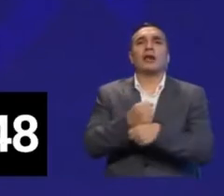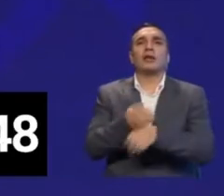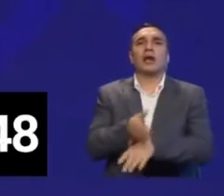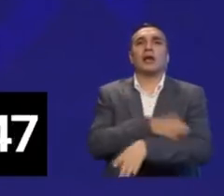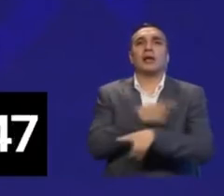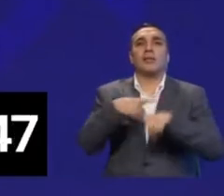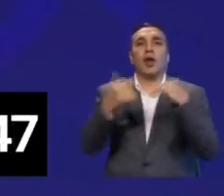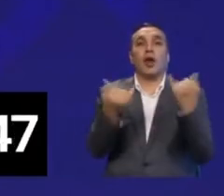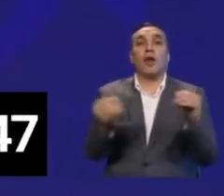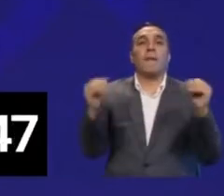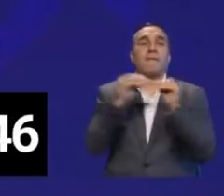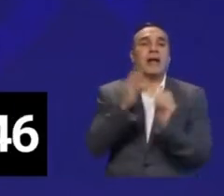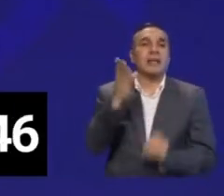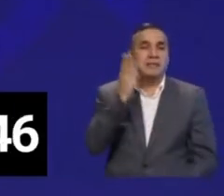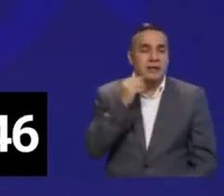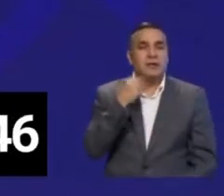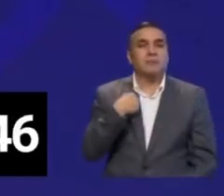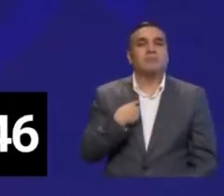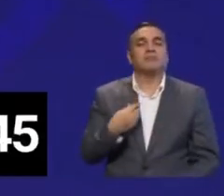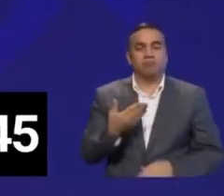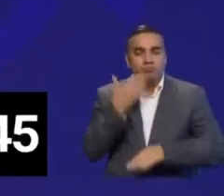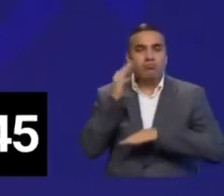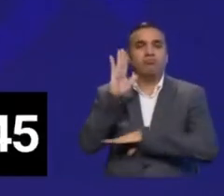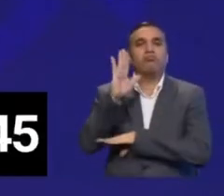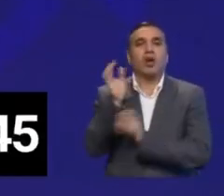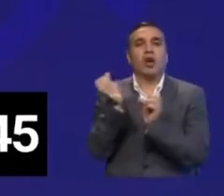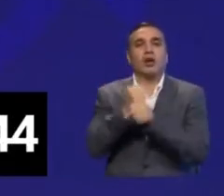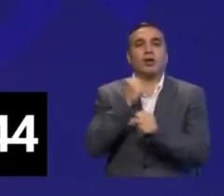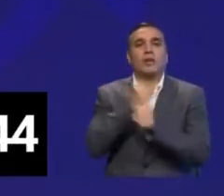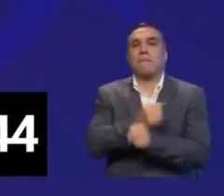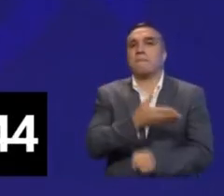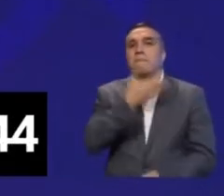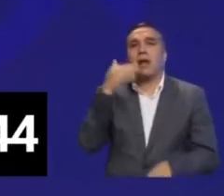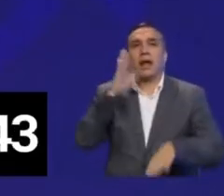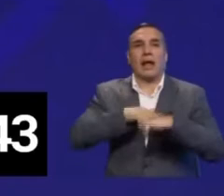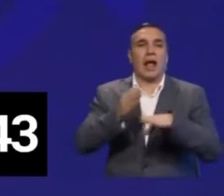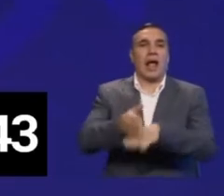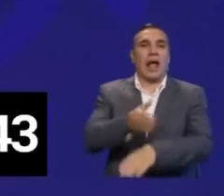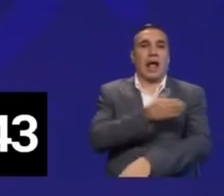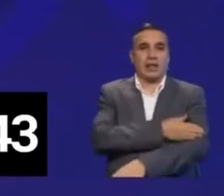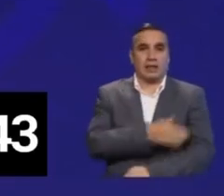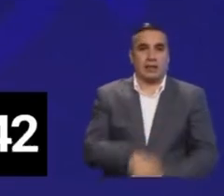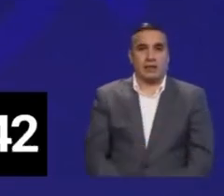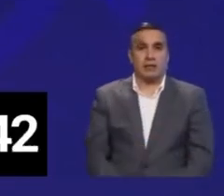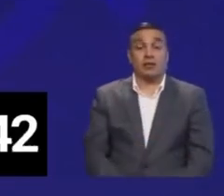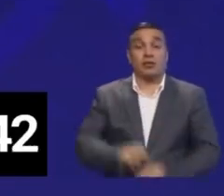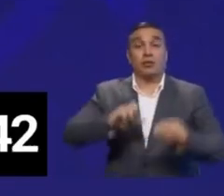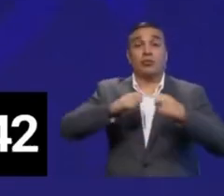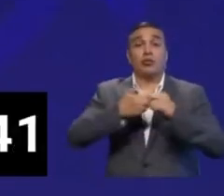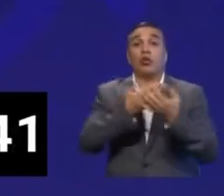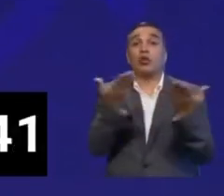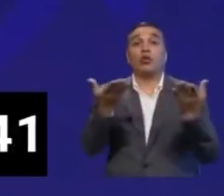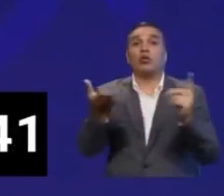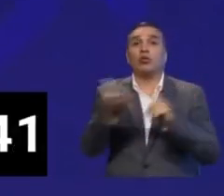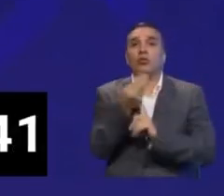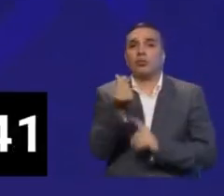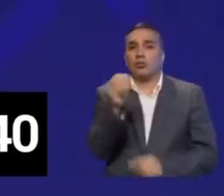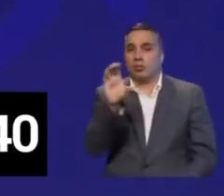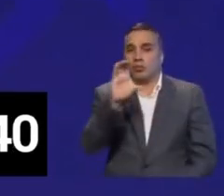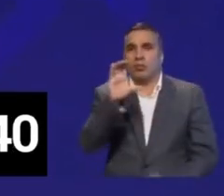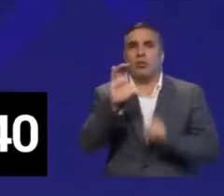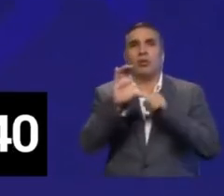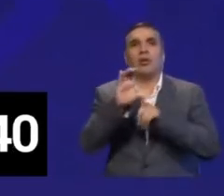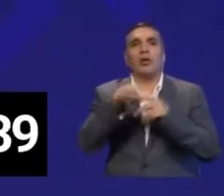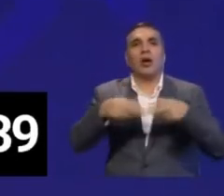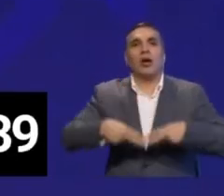mayor experiencia el compromiso ecuatoriano de hacer las cosas mejor que la primera vez. Y el problema es de dónde conseguir la plata. En las